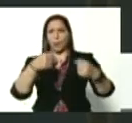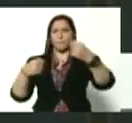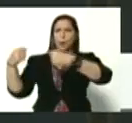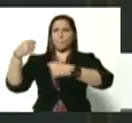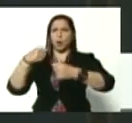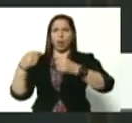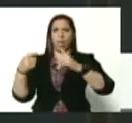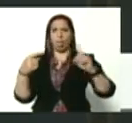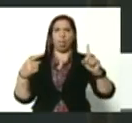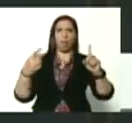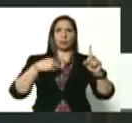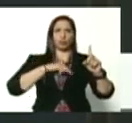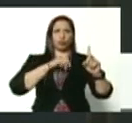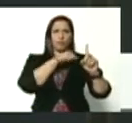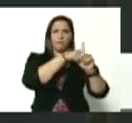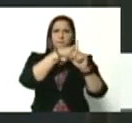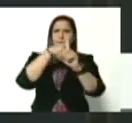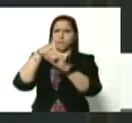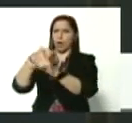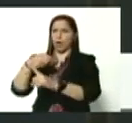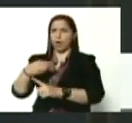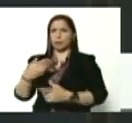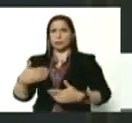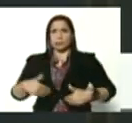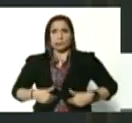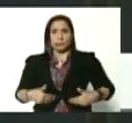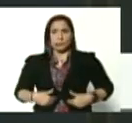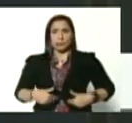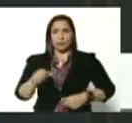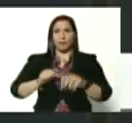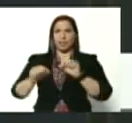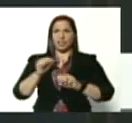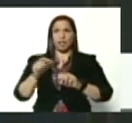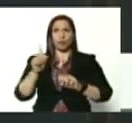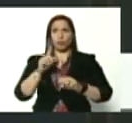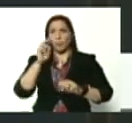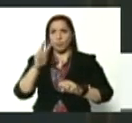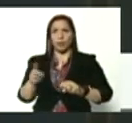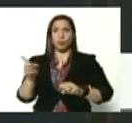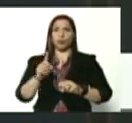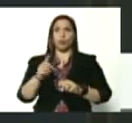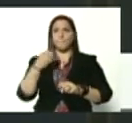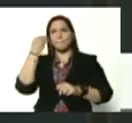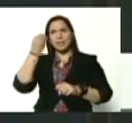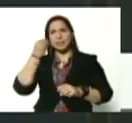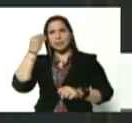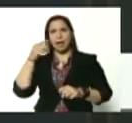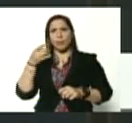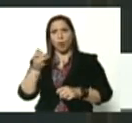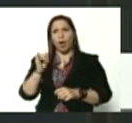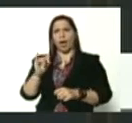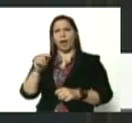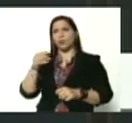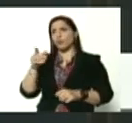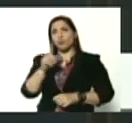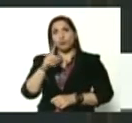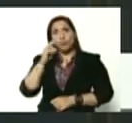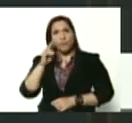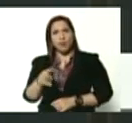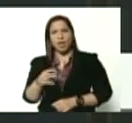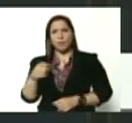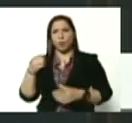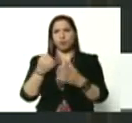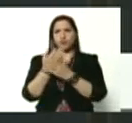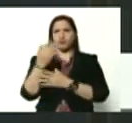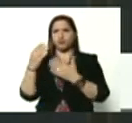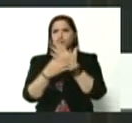y nos cuesta defendernos porque no lo vemos y hasta no creemos que existe no vemos los guantes y garfios del